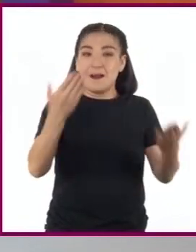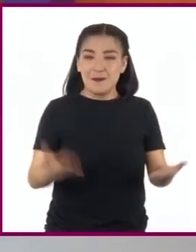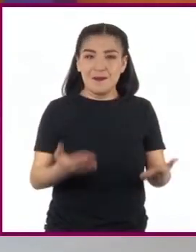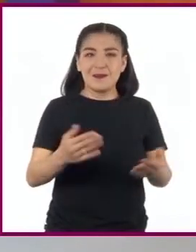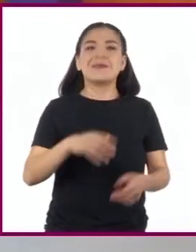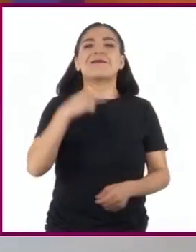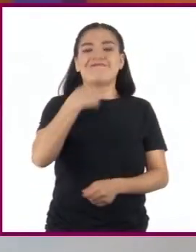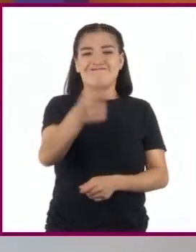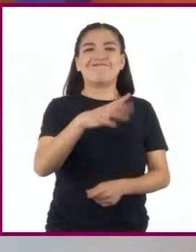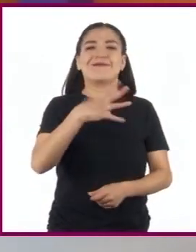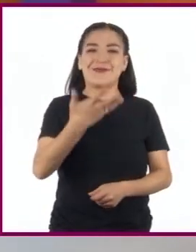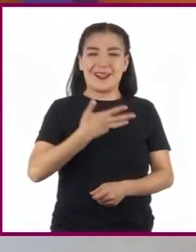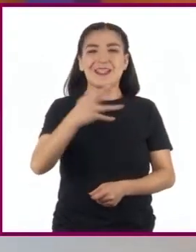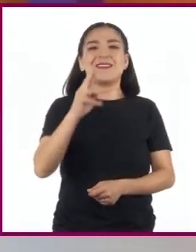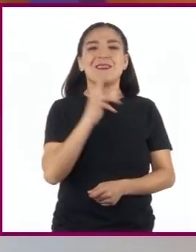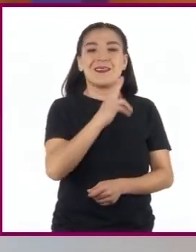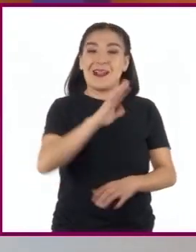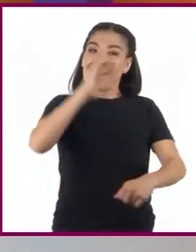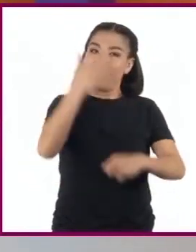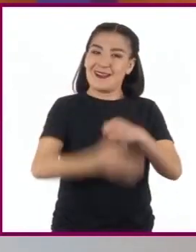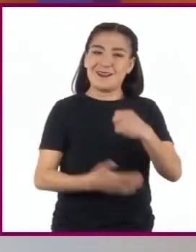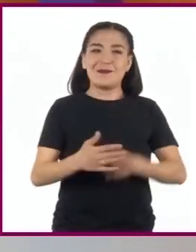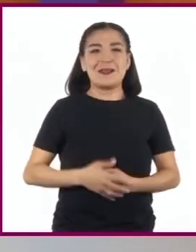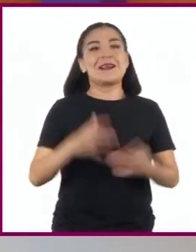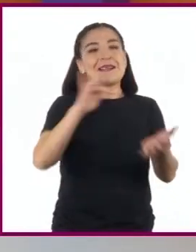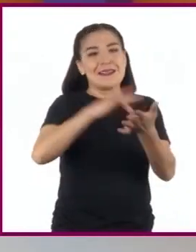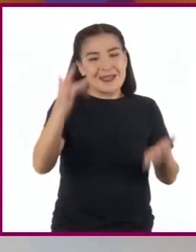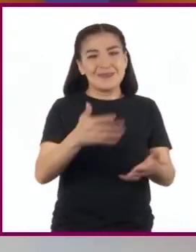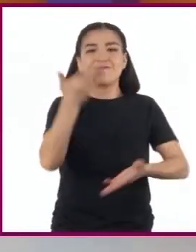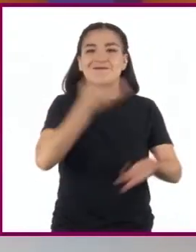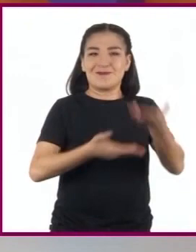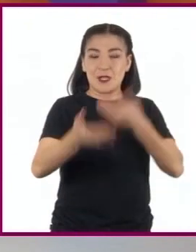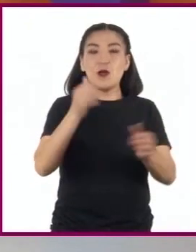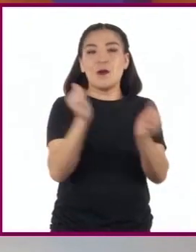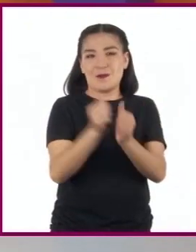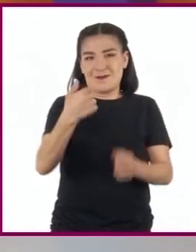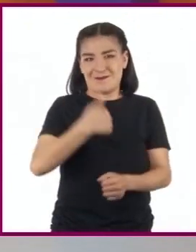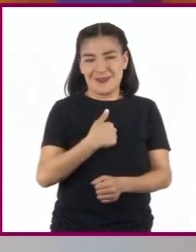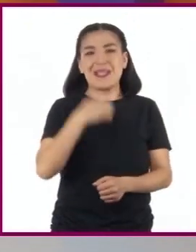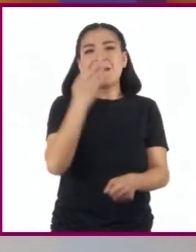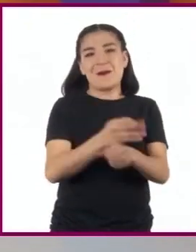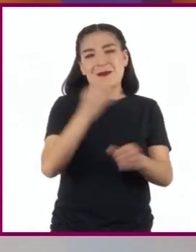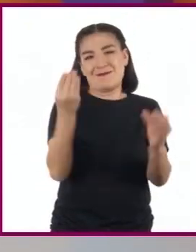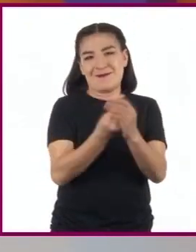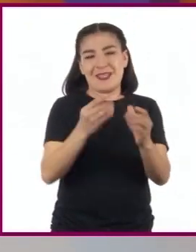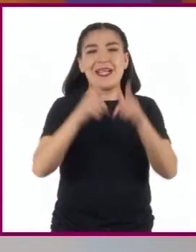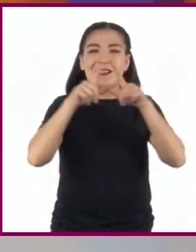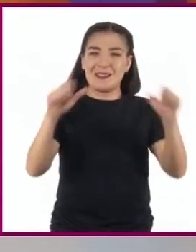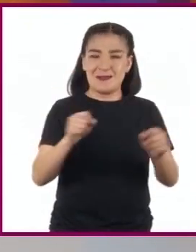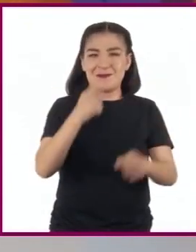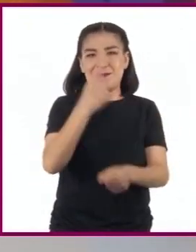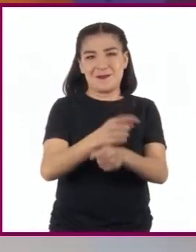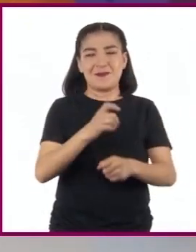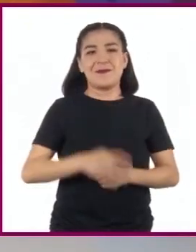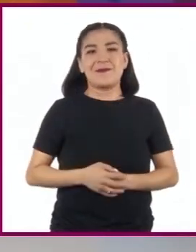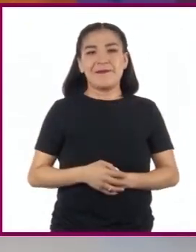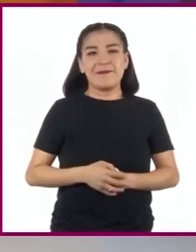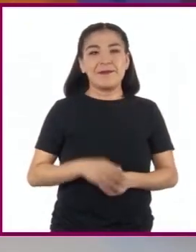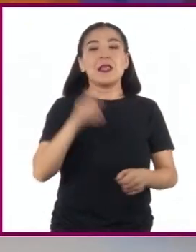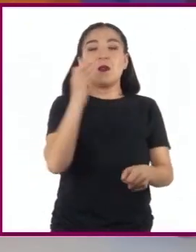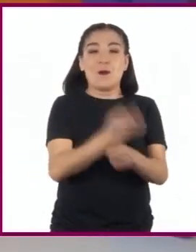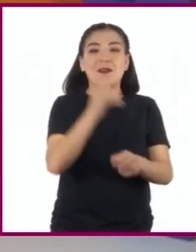les tengo noticias. ¡Terminamos! Gracias por compartir conmigo esta sesión de lengua materna, en la que